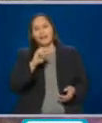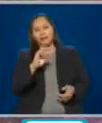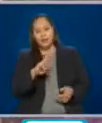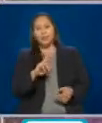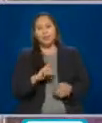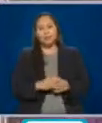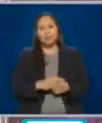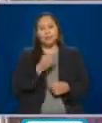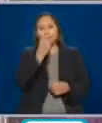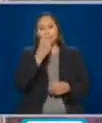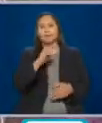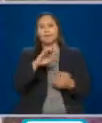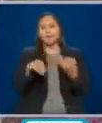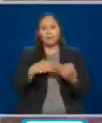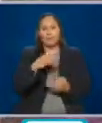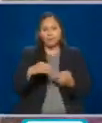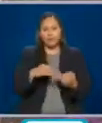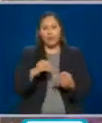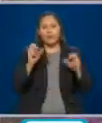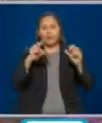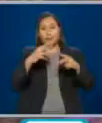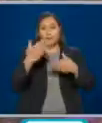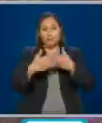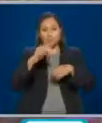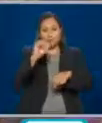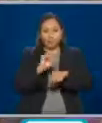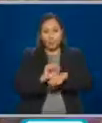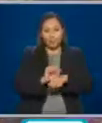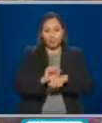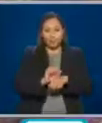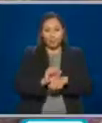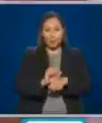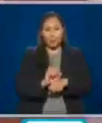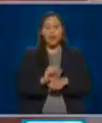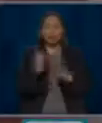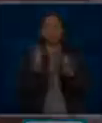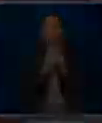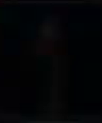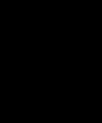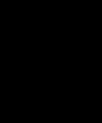Gracias. ¿no? Besos a todos y Muchas gracias. nos vemos la semana que entra Ahí con está. las chicas. Mujeres Eso. ahora. Ojalá.